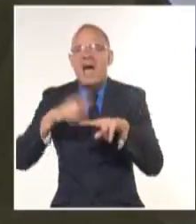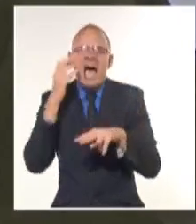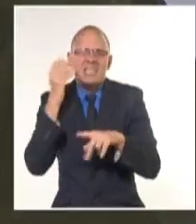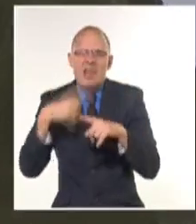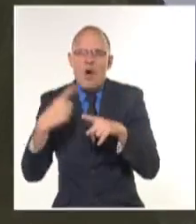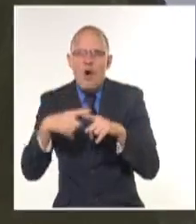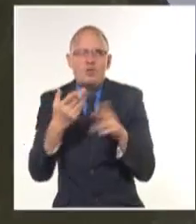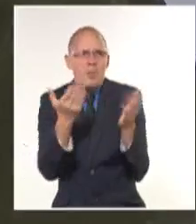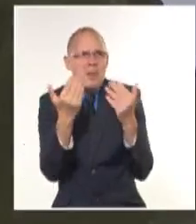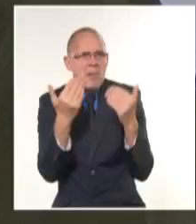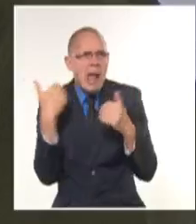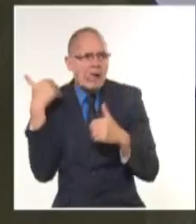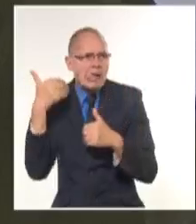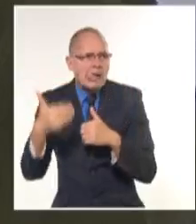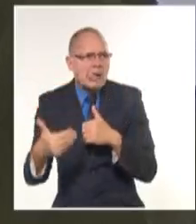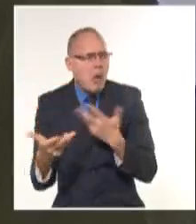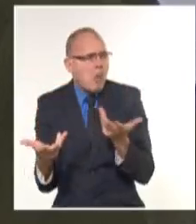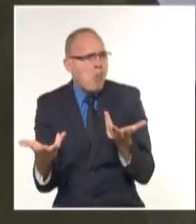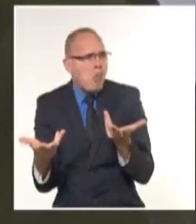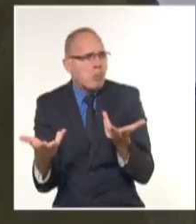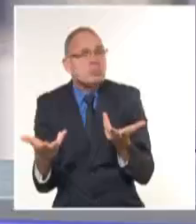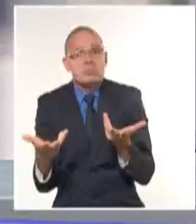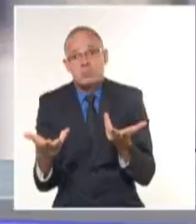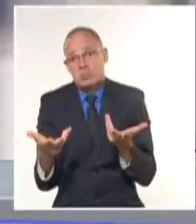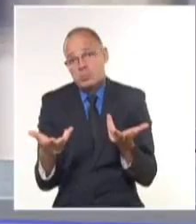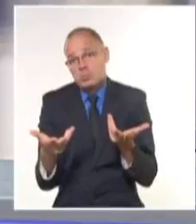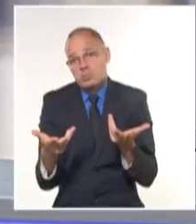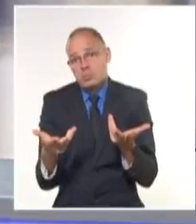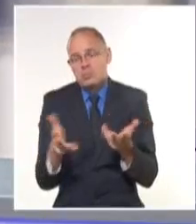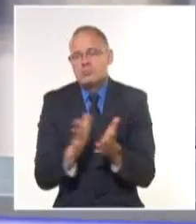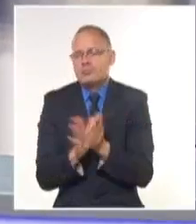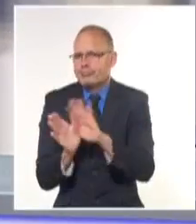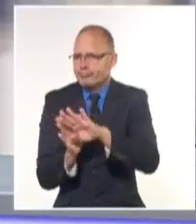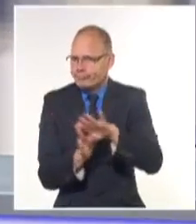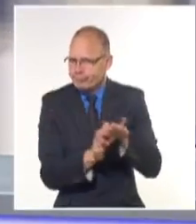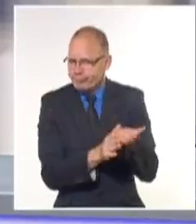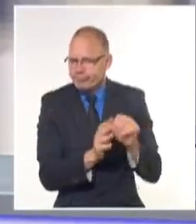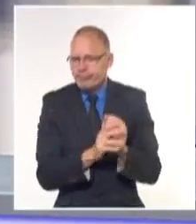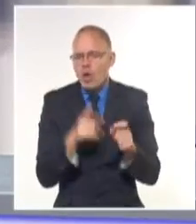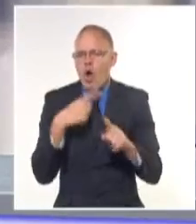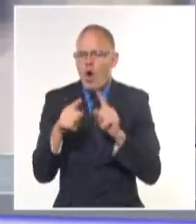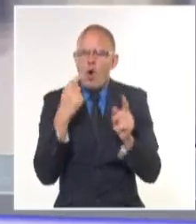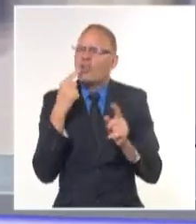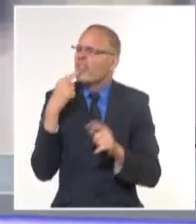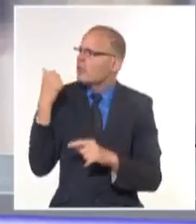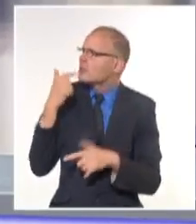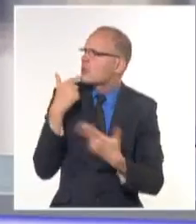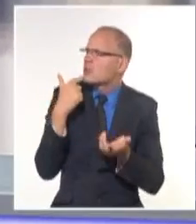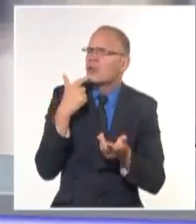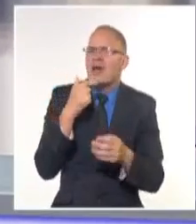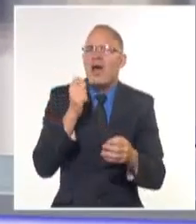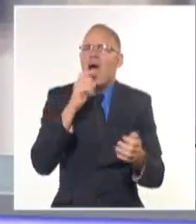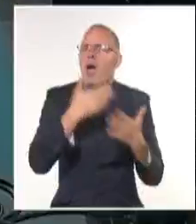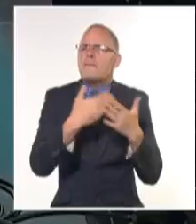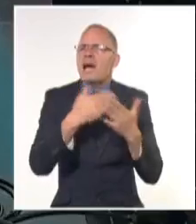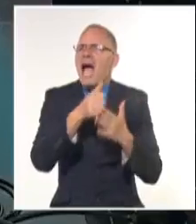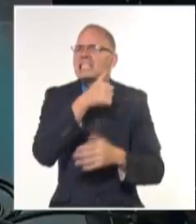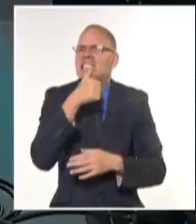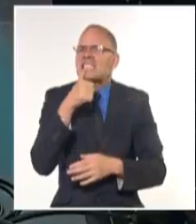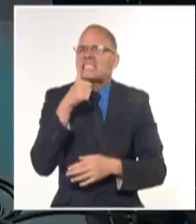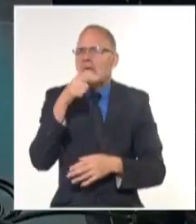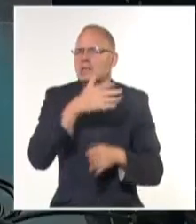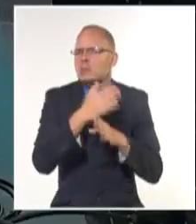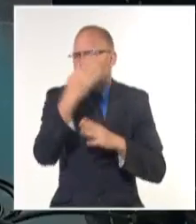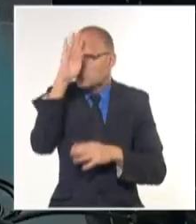ese sentido, por eso hemos evaluado los aspectos que estábamos señalando. ¿Qué pasó en la empresa de refinadora de aceite de Santiago de Cuba? ¿Qué hicieron ustedes? En sentido general le puedo decir que